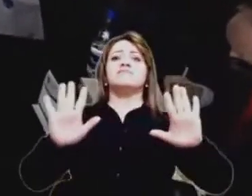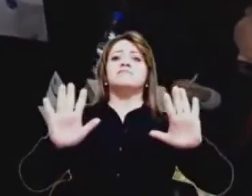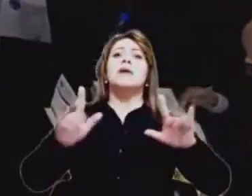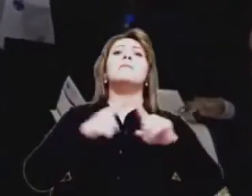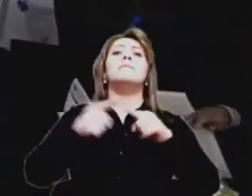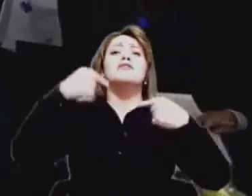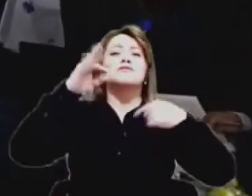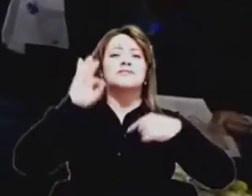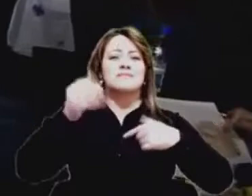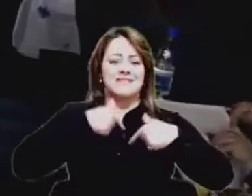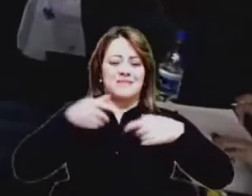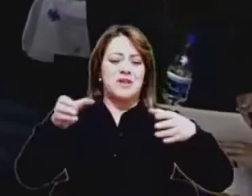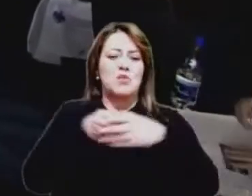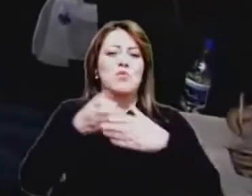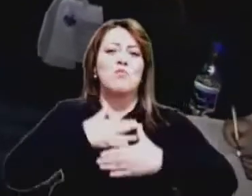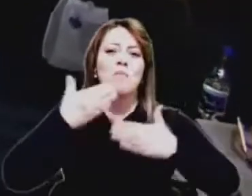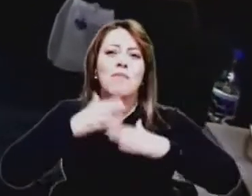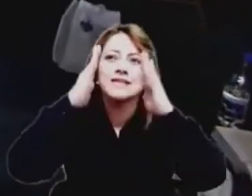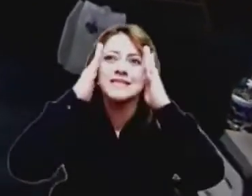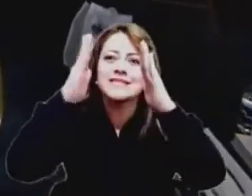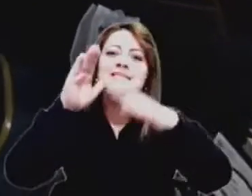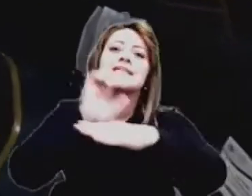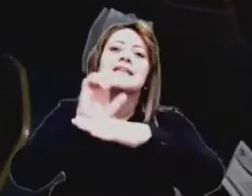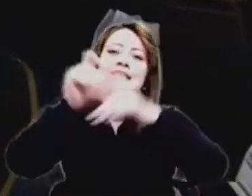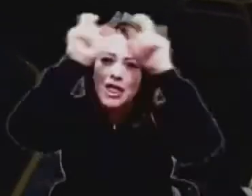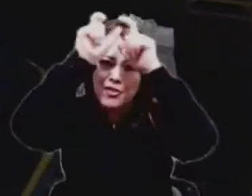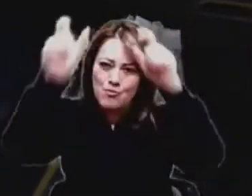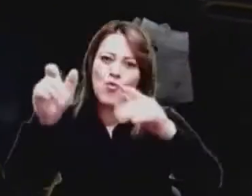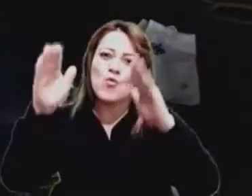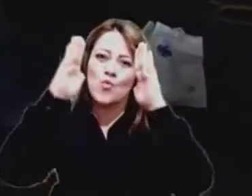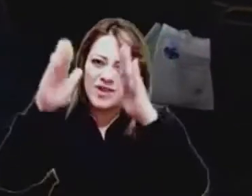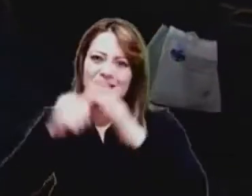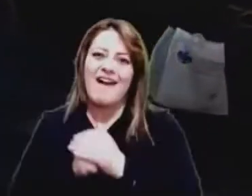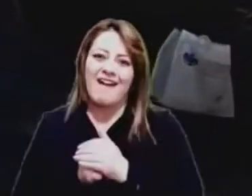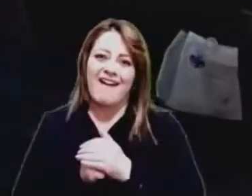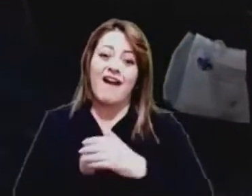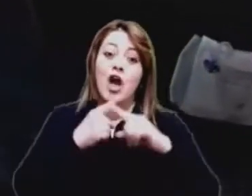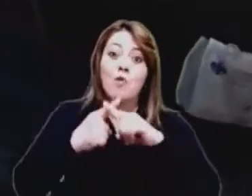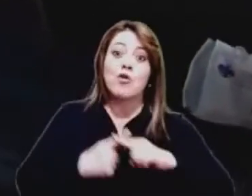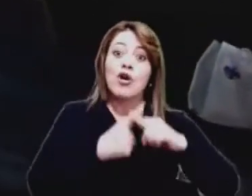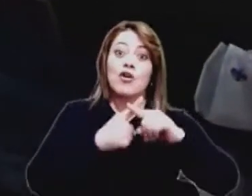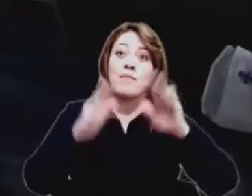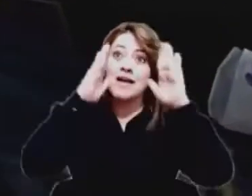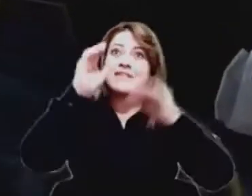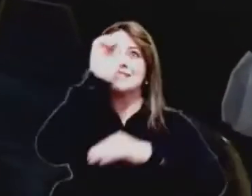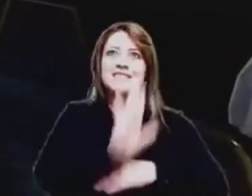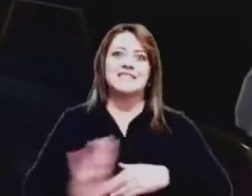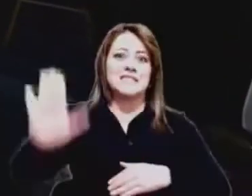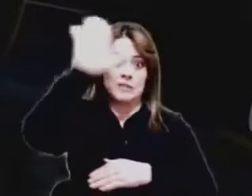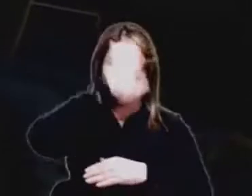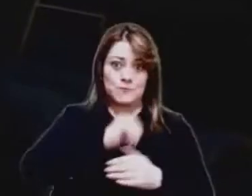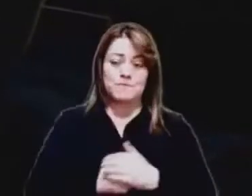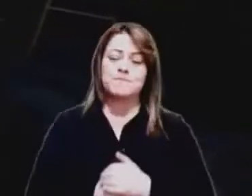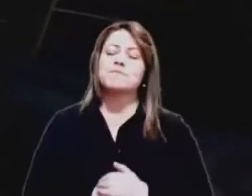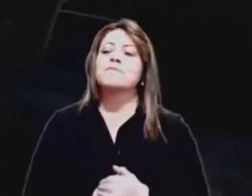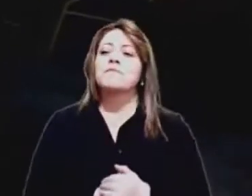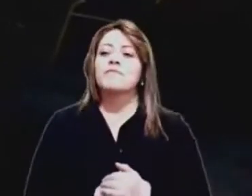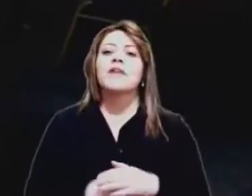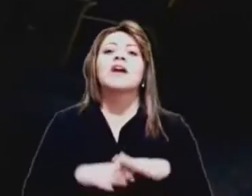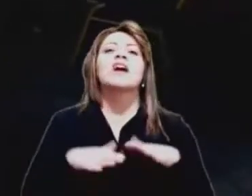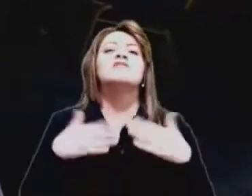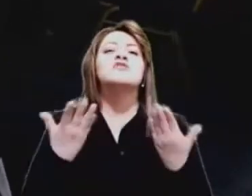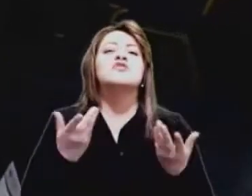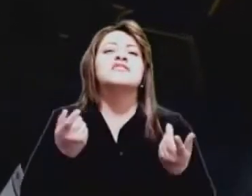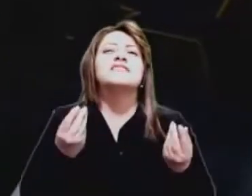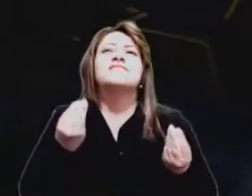lado de la entidad pública porque pues esa es nuestra misión y nuestro propósito entonces lo que hacemos es una especie de filtro